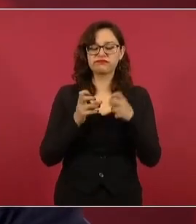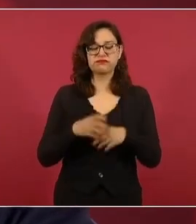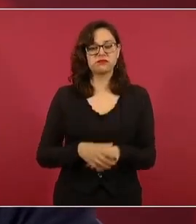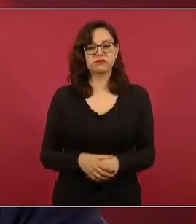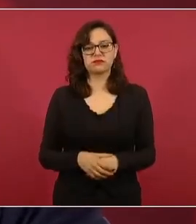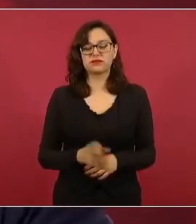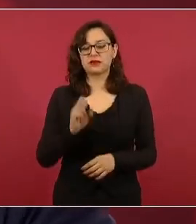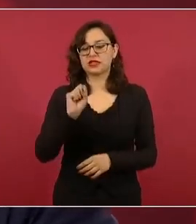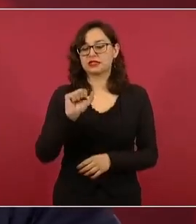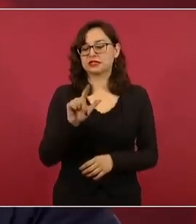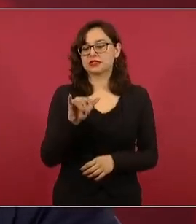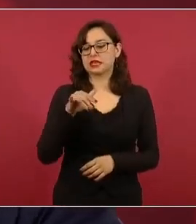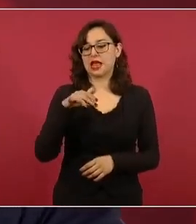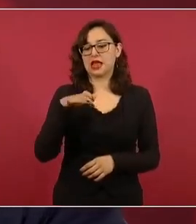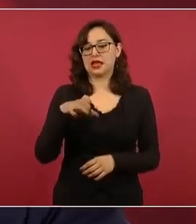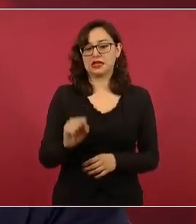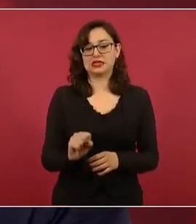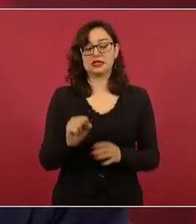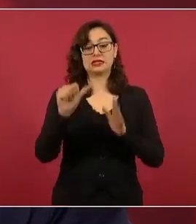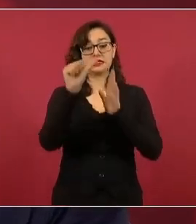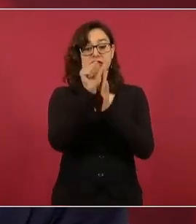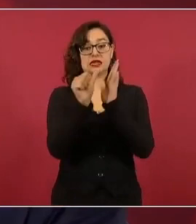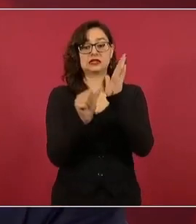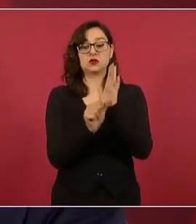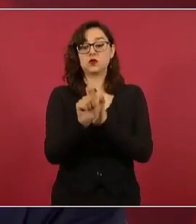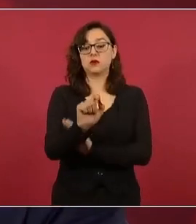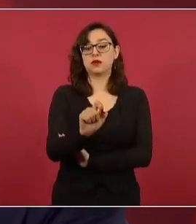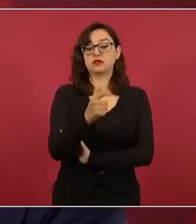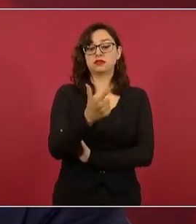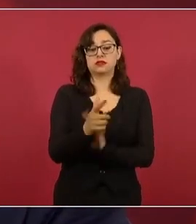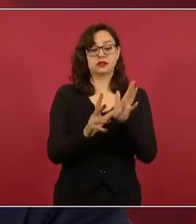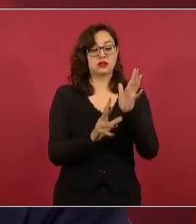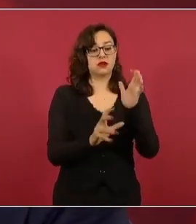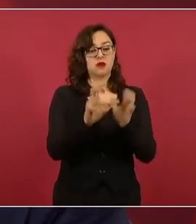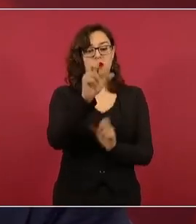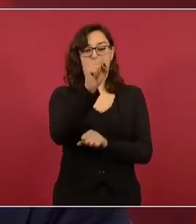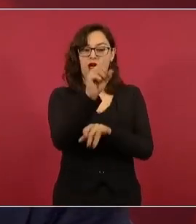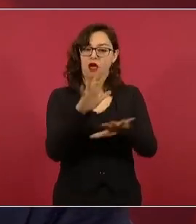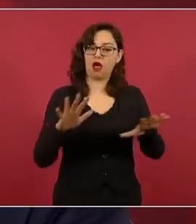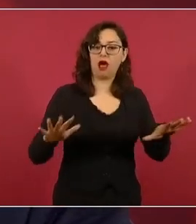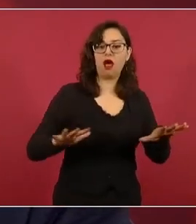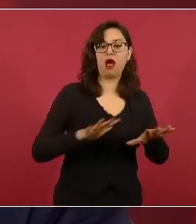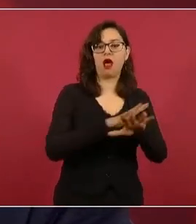Salinas reforma el artículo 27 de la Constitución y ahora,